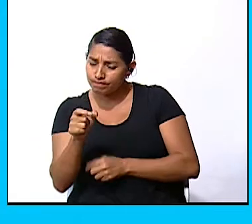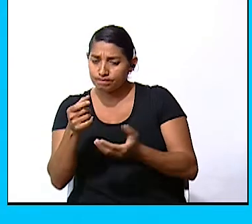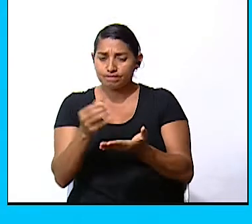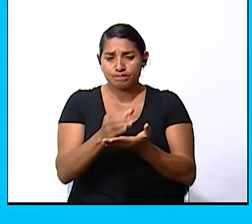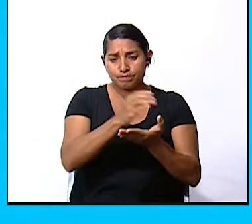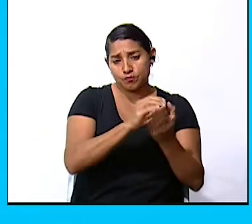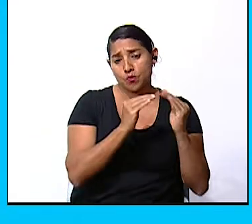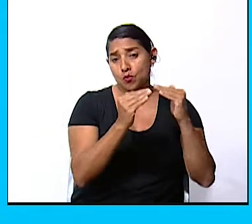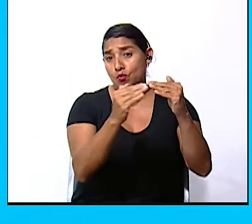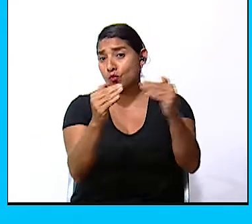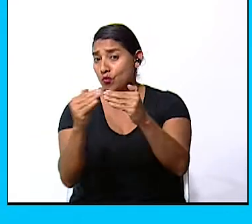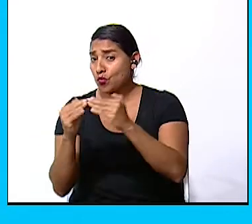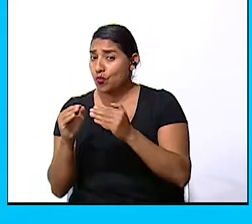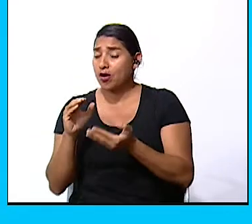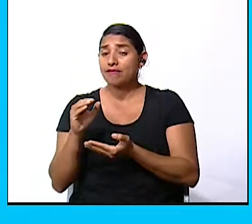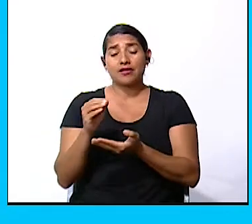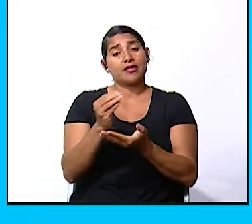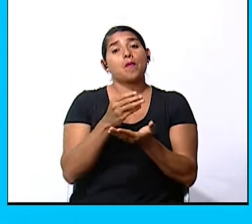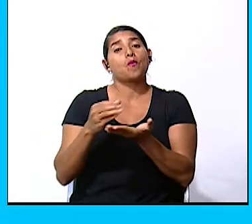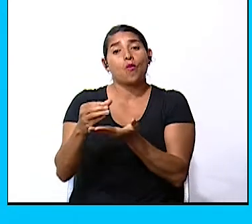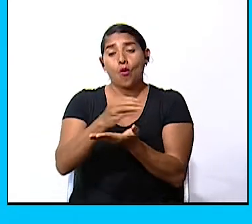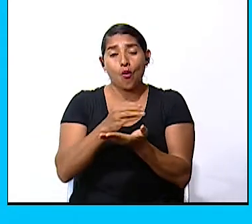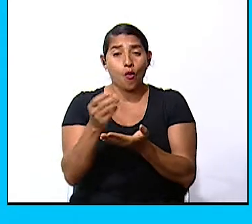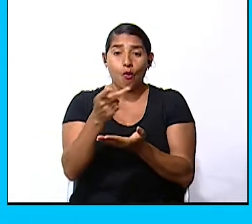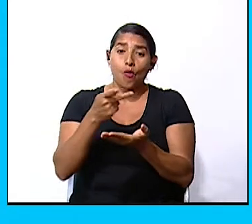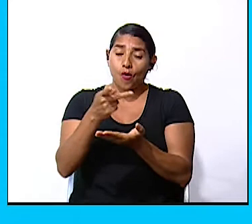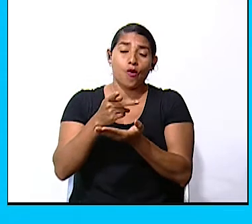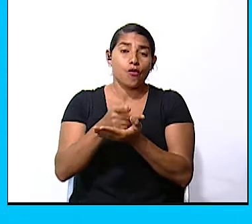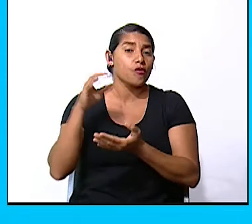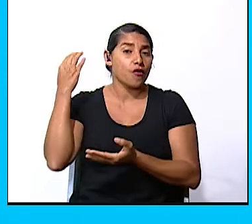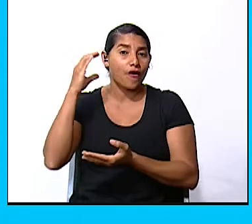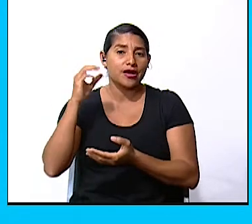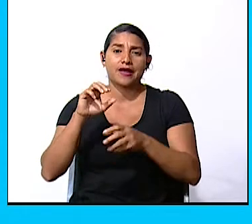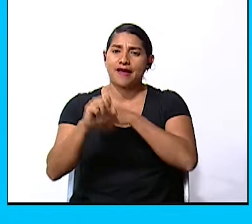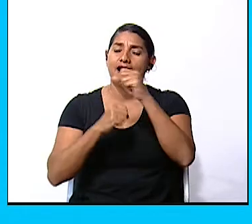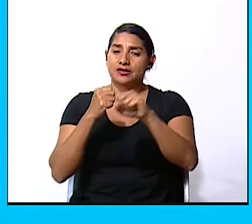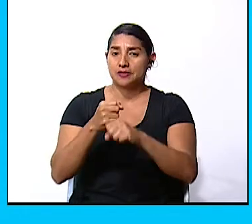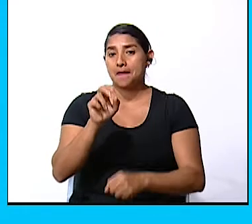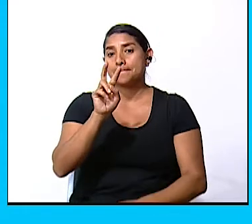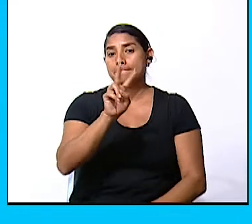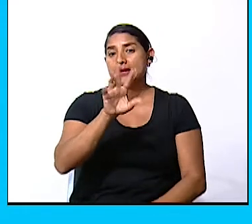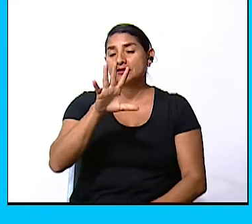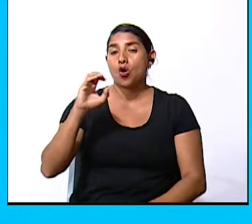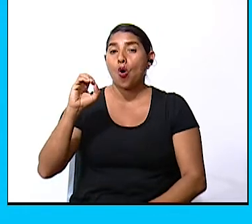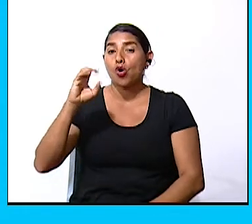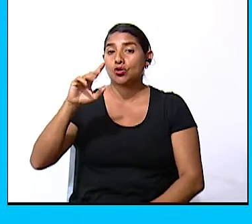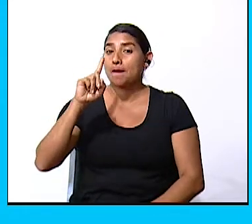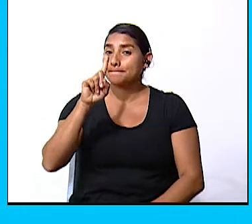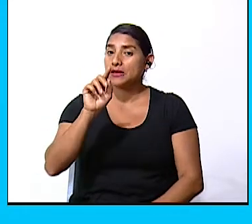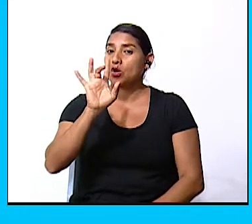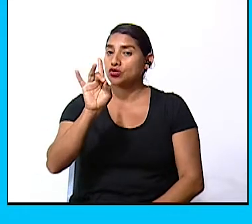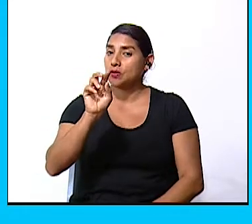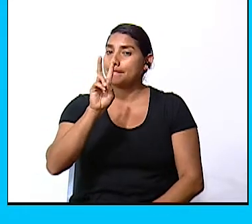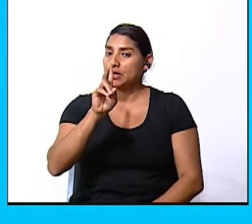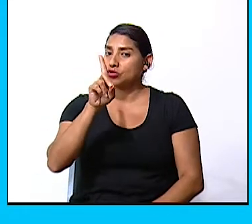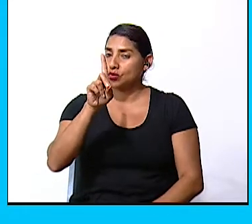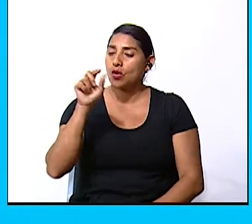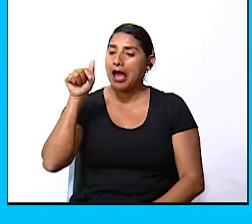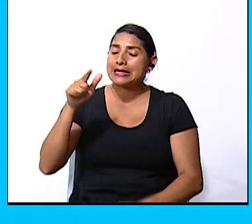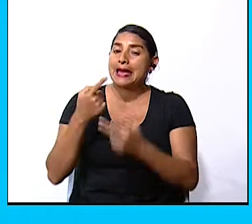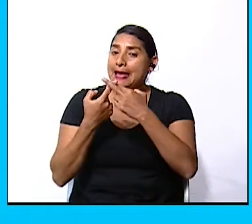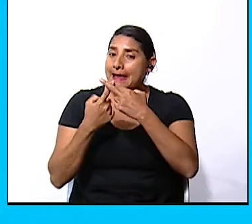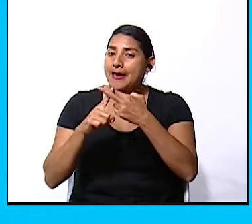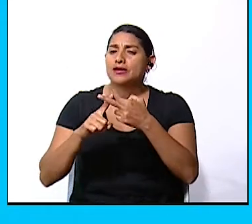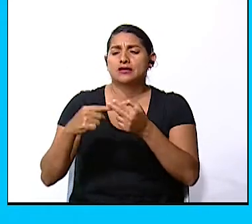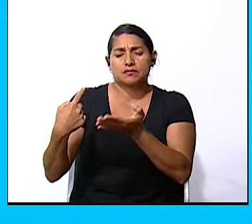los pueblos de la provincia de Costa Rica fue realizada el 25 de octubre de 1821 y empezaron